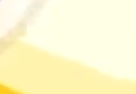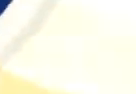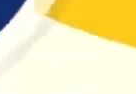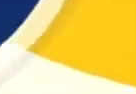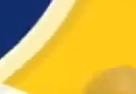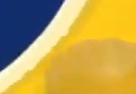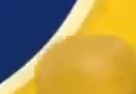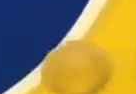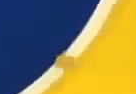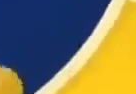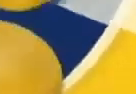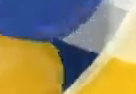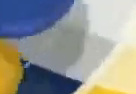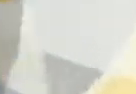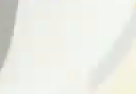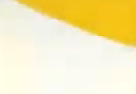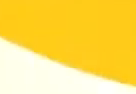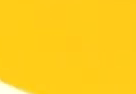¡Gracias!